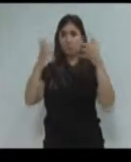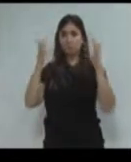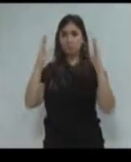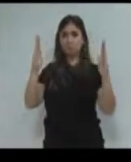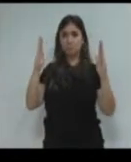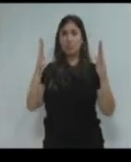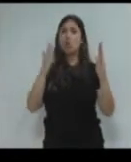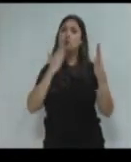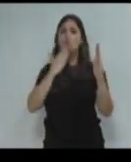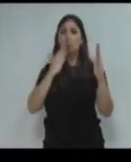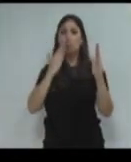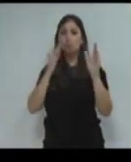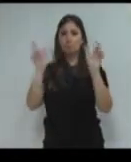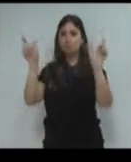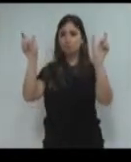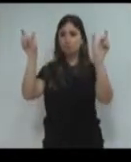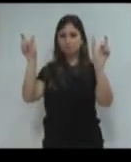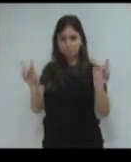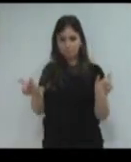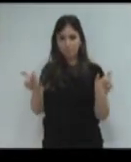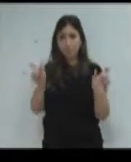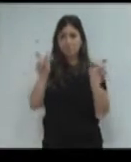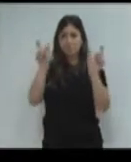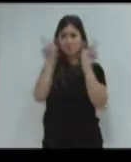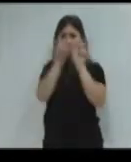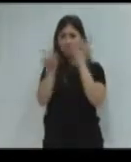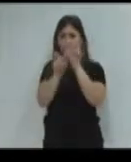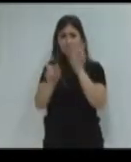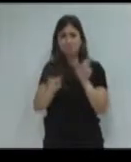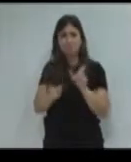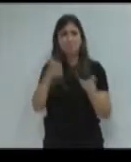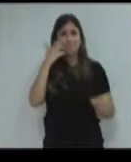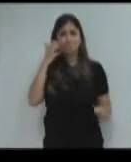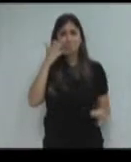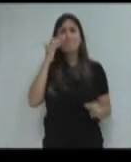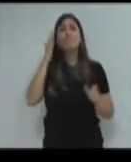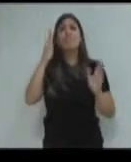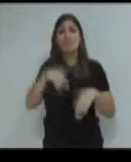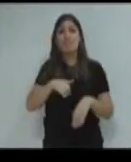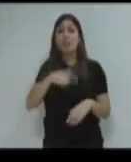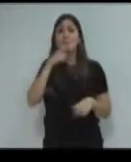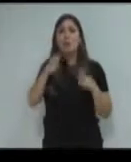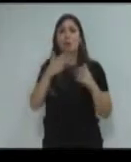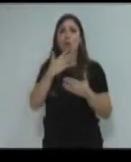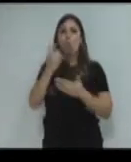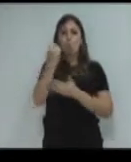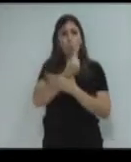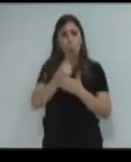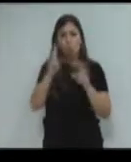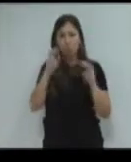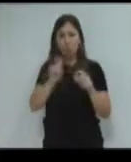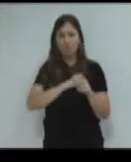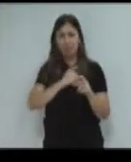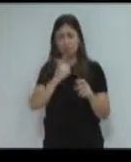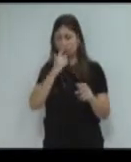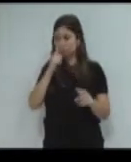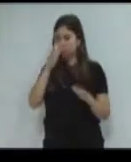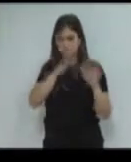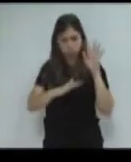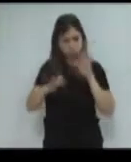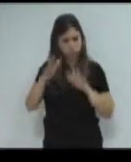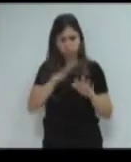los márgenes de las palabras, que distrae muchas veces.